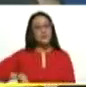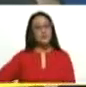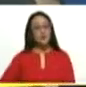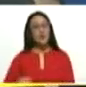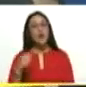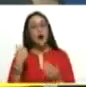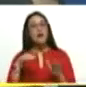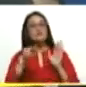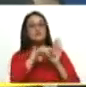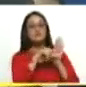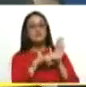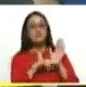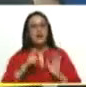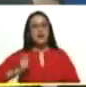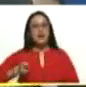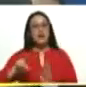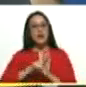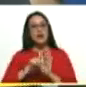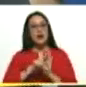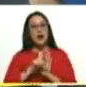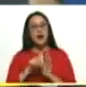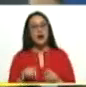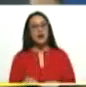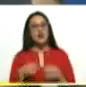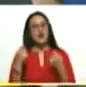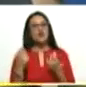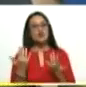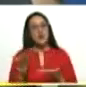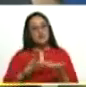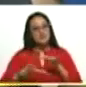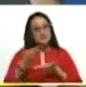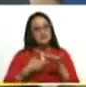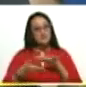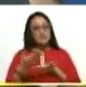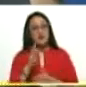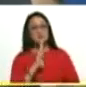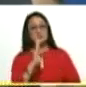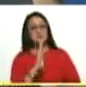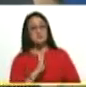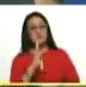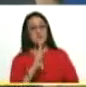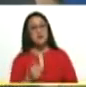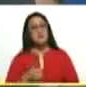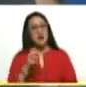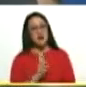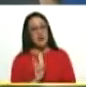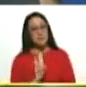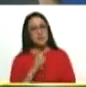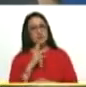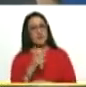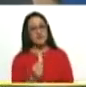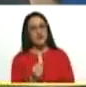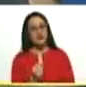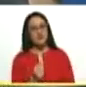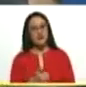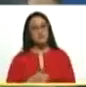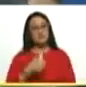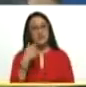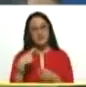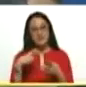marco jurídico robusto que sienta las bases de un intercambio comercial bilateral más ágil y confiable en las más